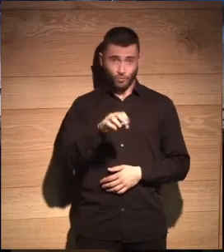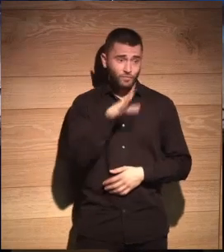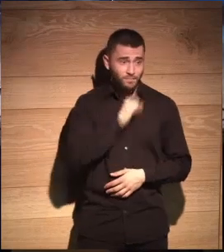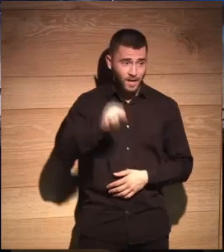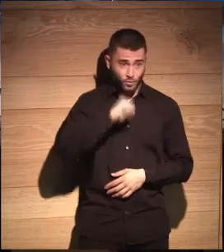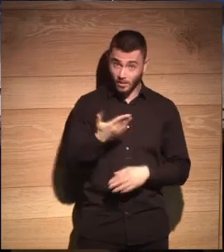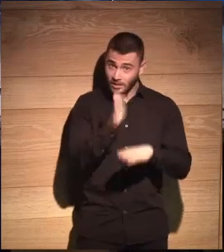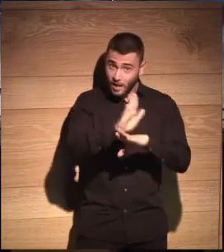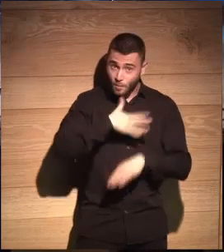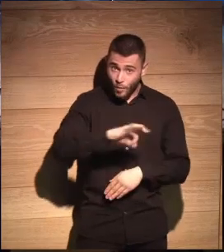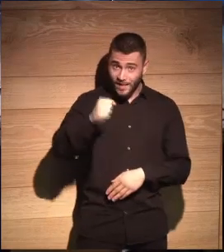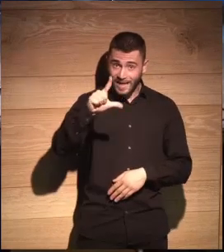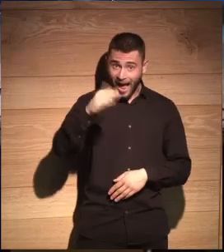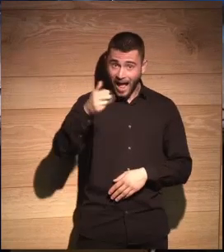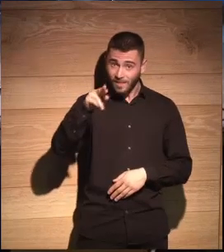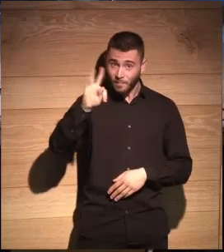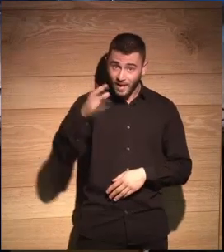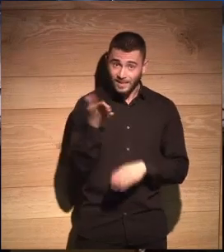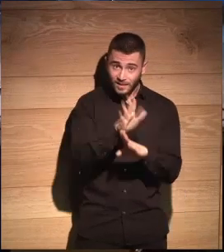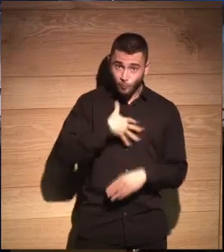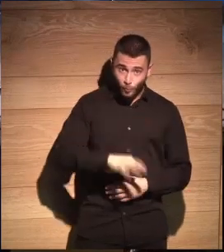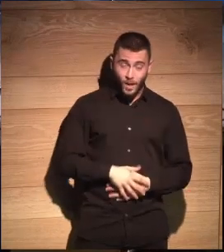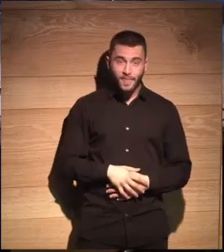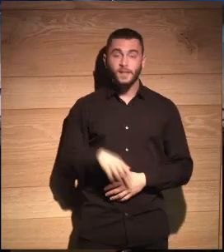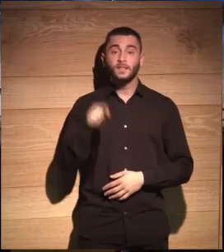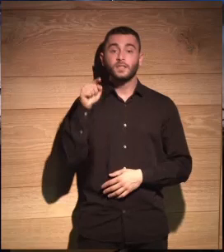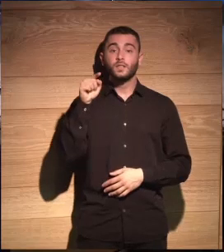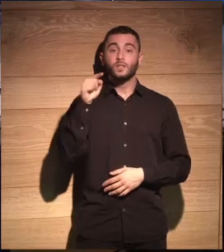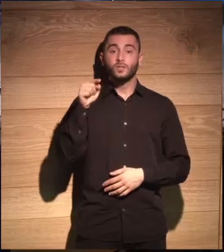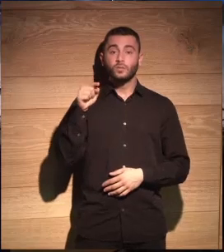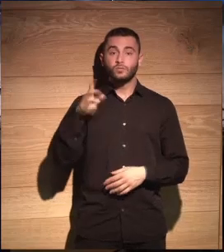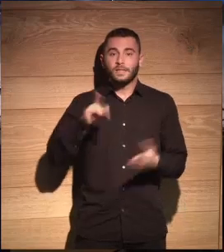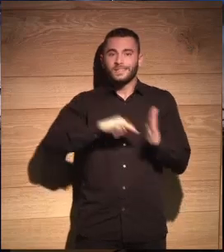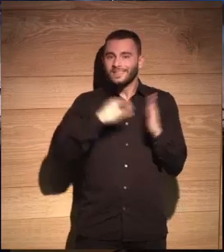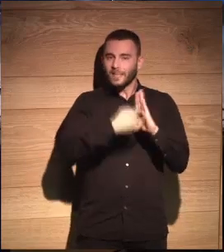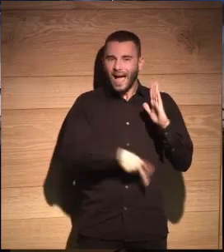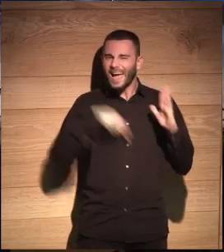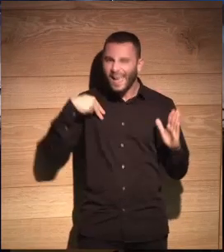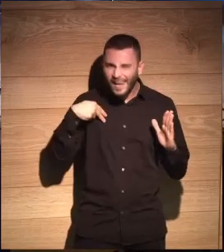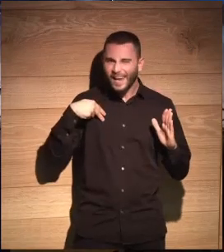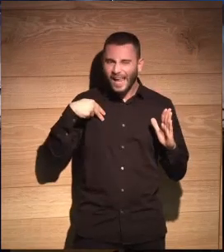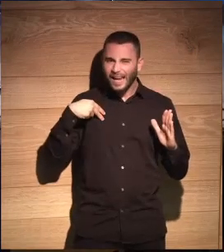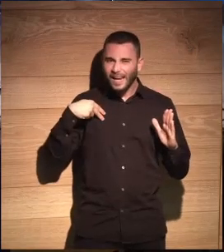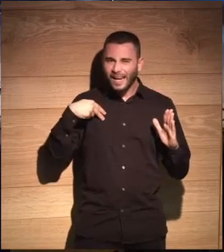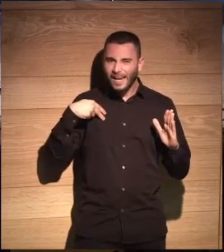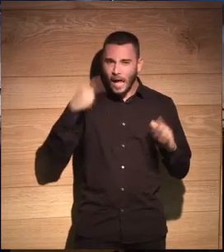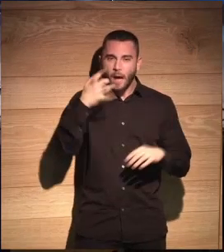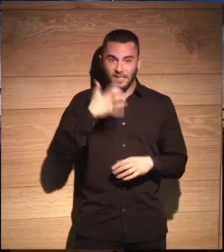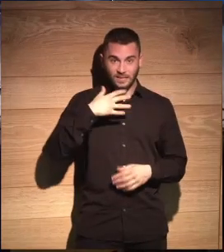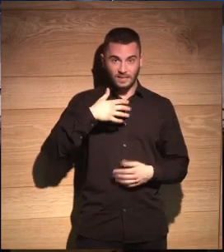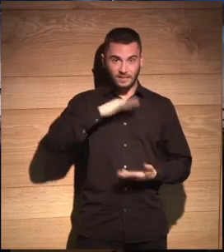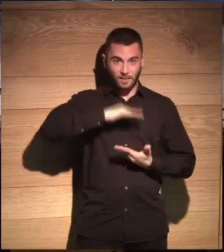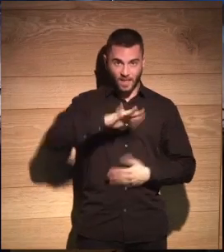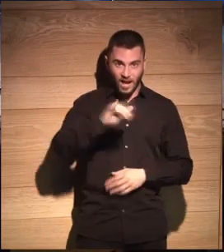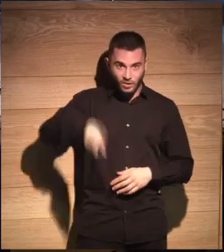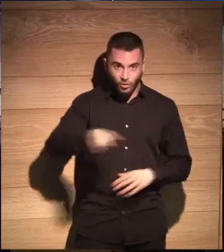enseñar, Albert, ¿Cómo llegas desde la mecánica general? A ver si soy capaz. A ver